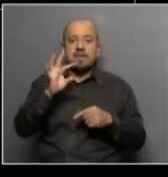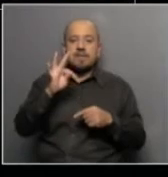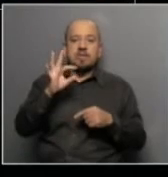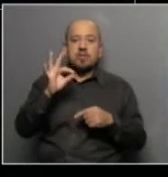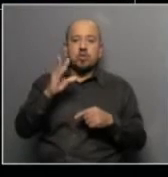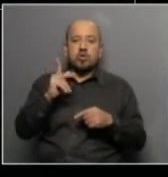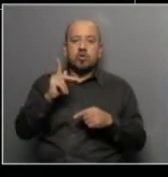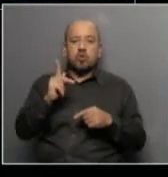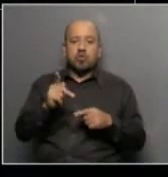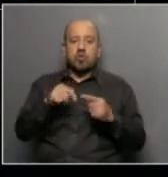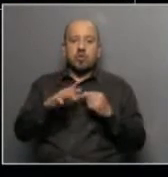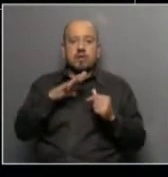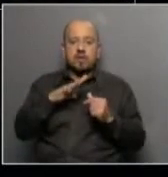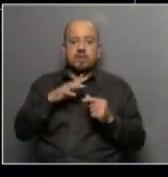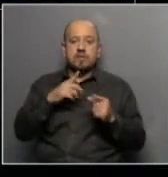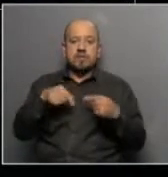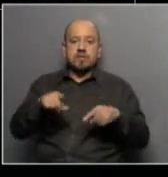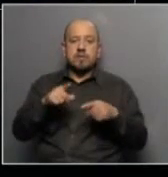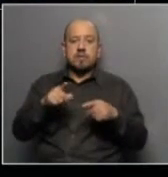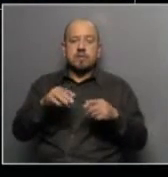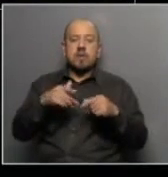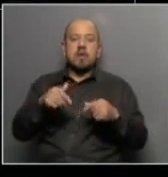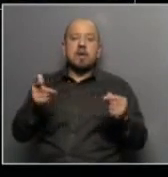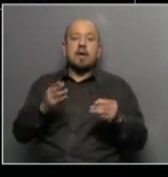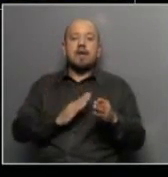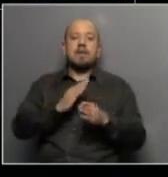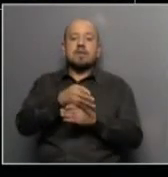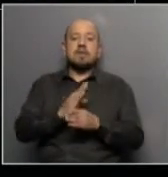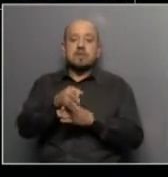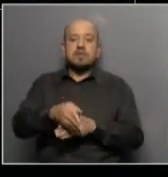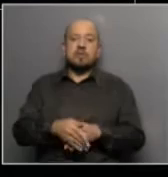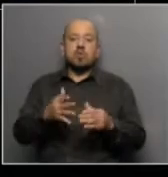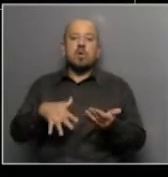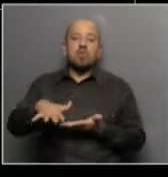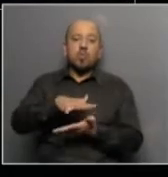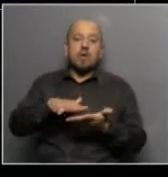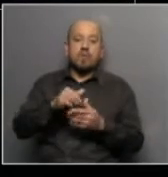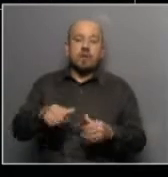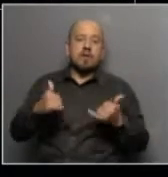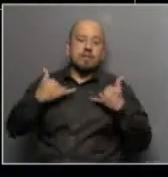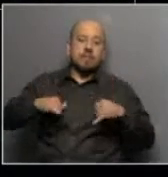en stock y que esto suponga acceso, estamos hablando acceso a esparcimiento,